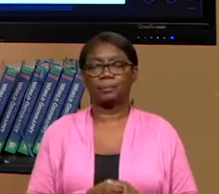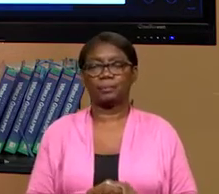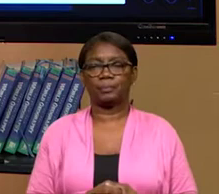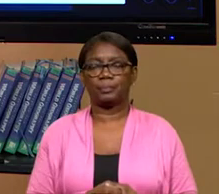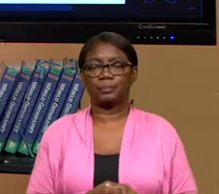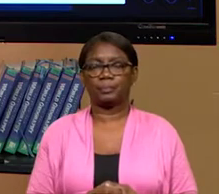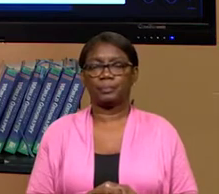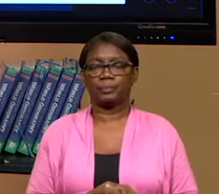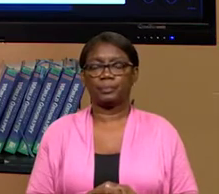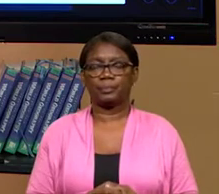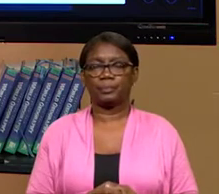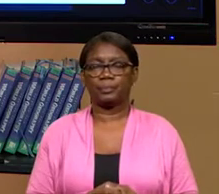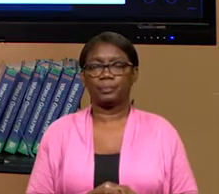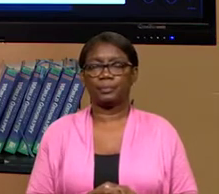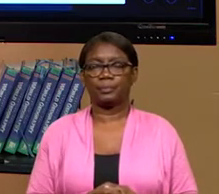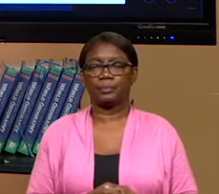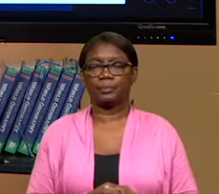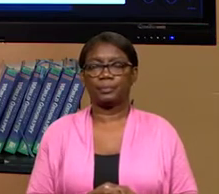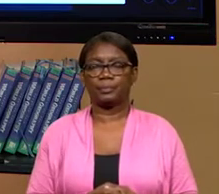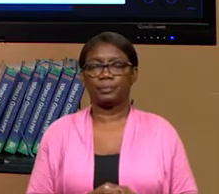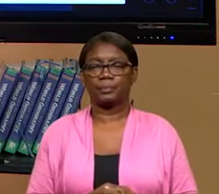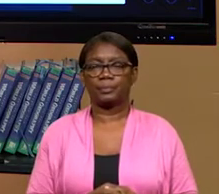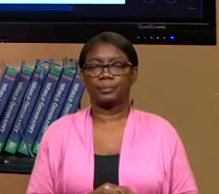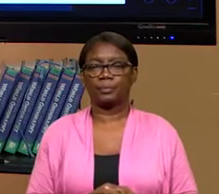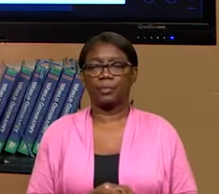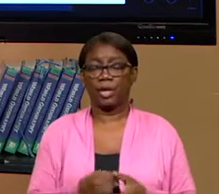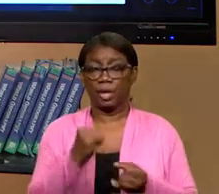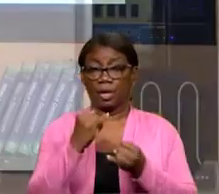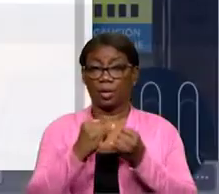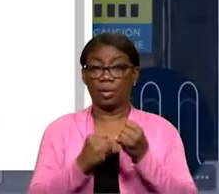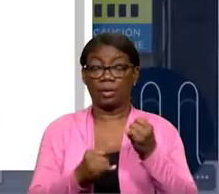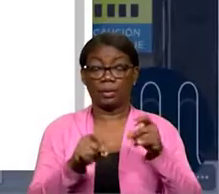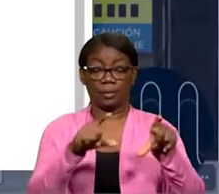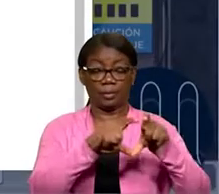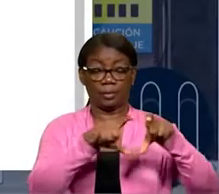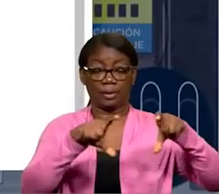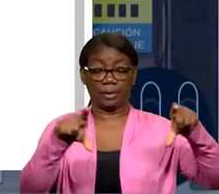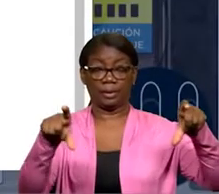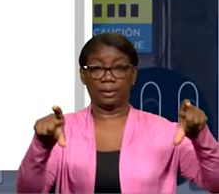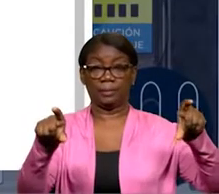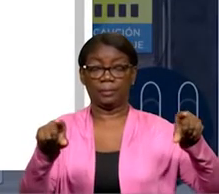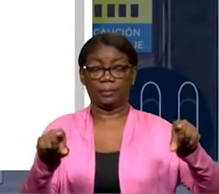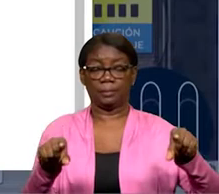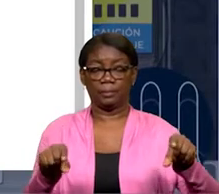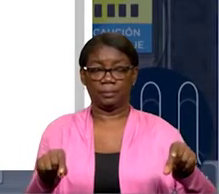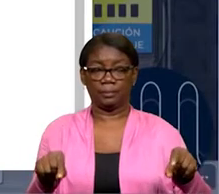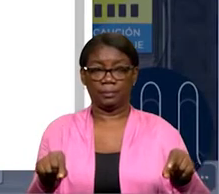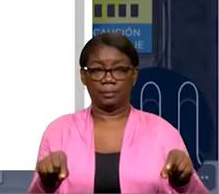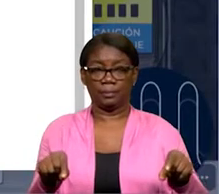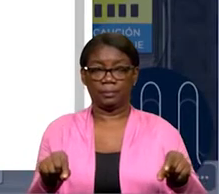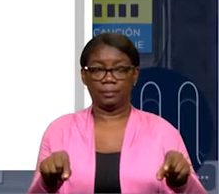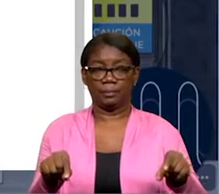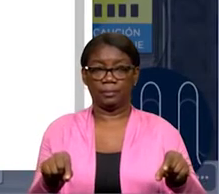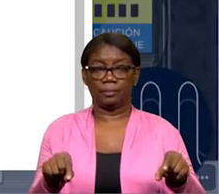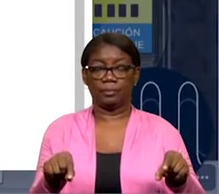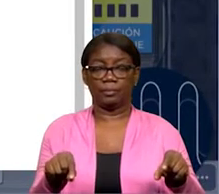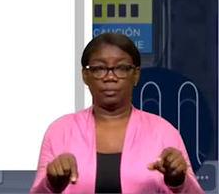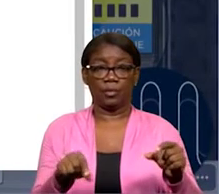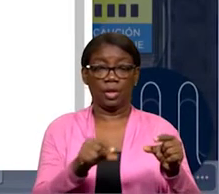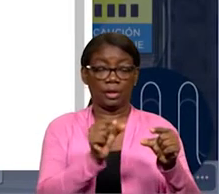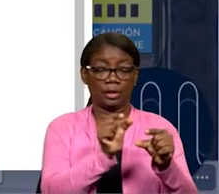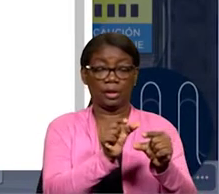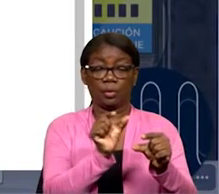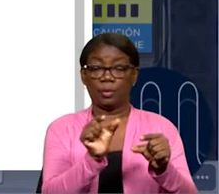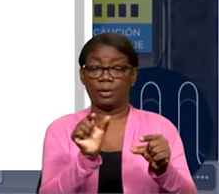¿ok?, que en este último esquema, en la tarjeta de potencia, está lo que es el circuito de